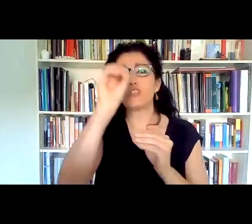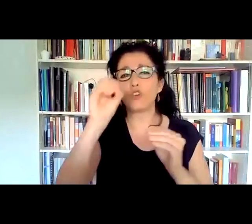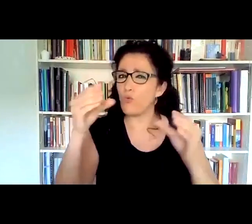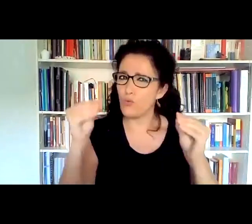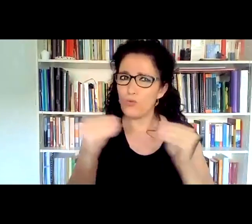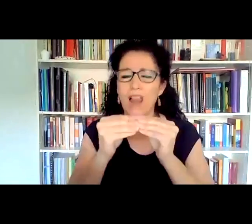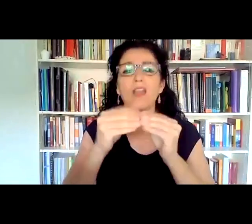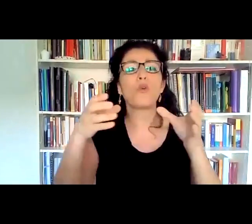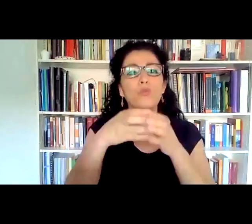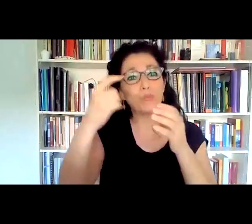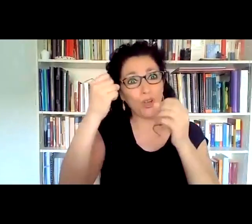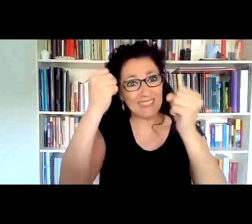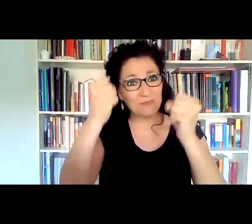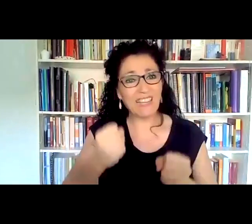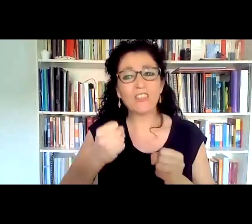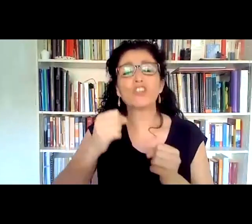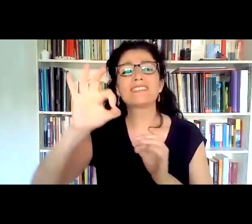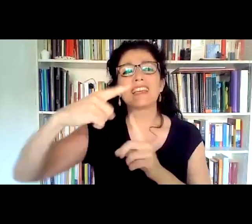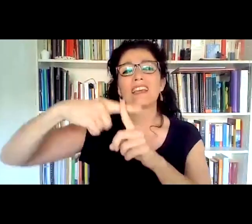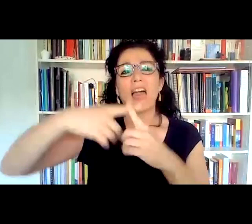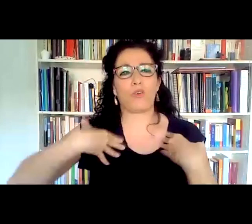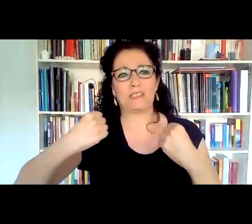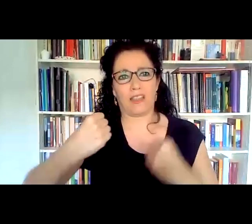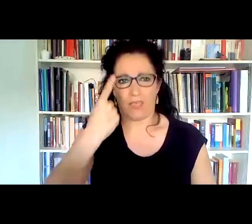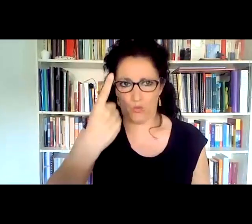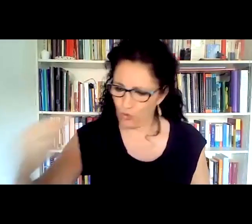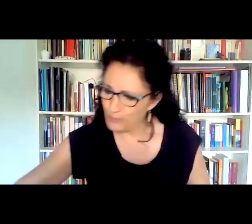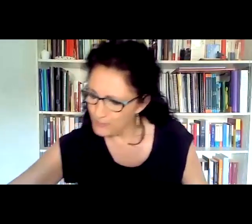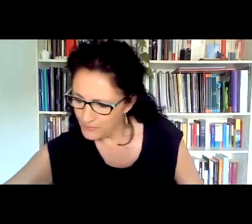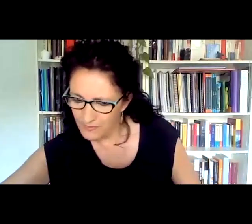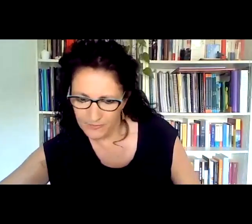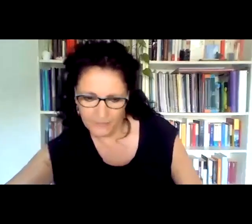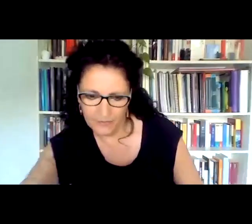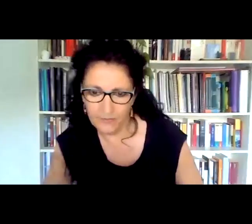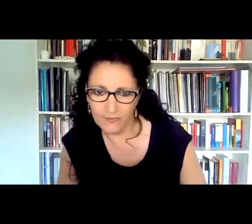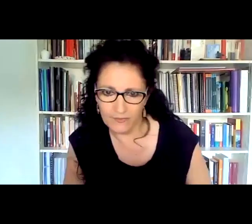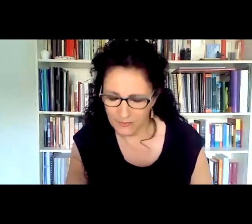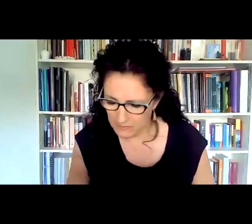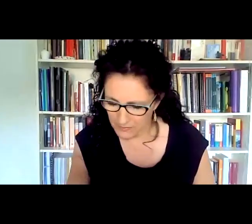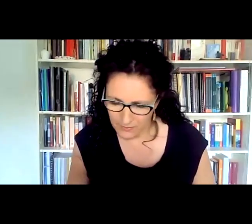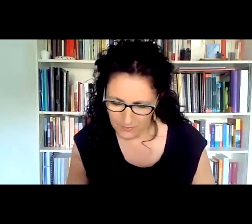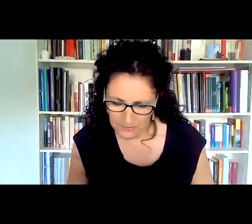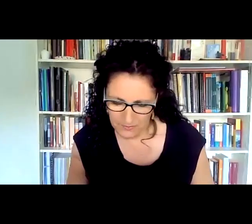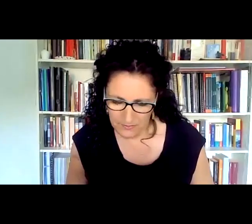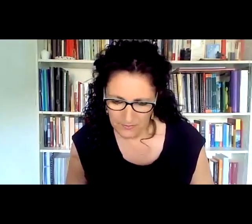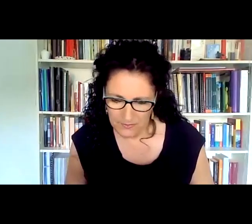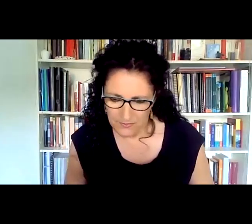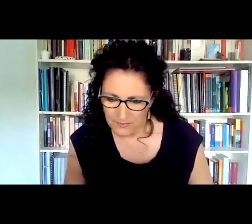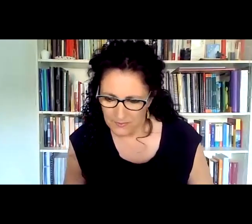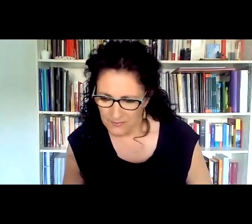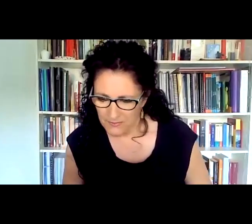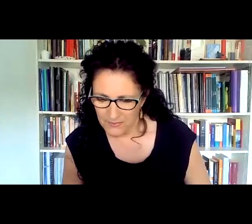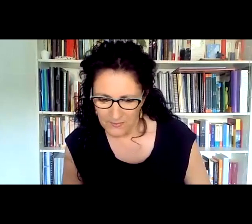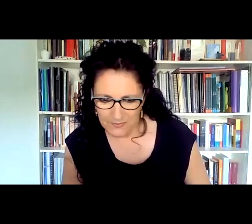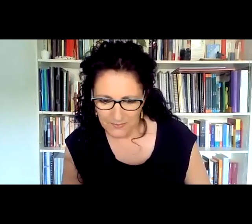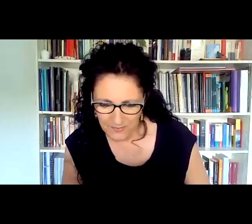signantes. Esta opinión coincide con la opinión de los grupos de expertos que determina un nivel de vitalidad de grado 1.